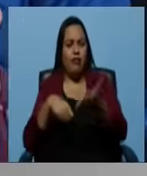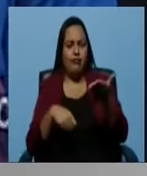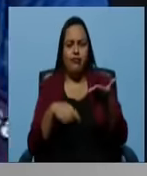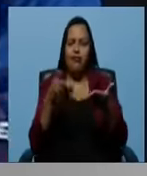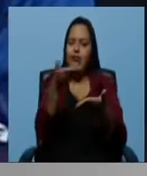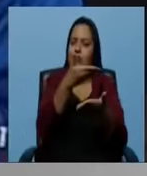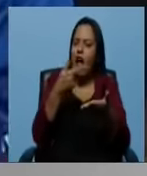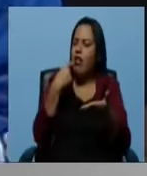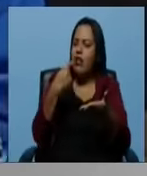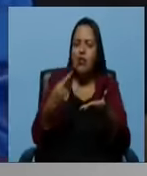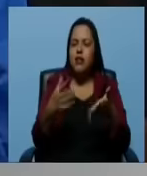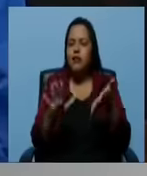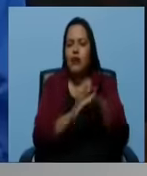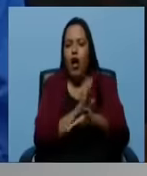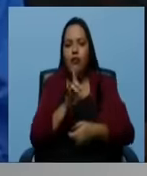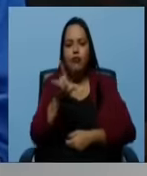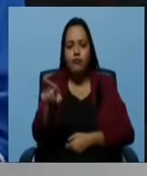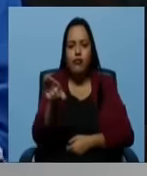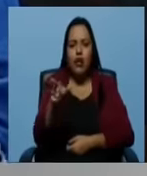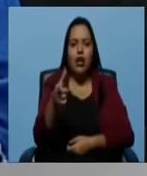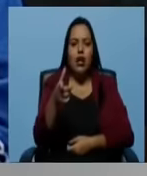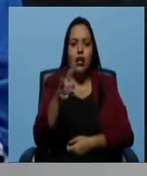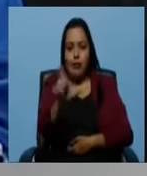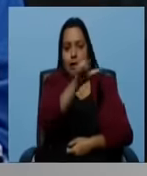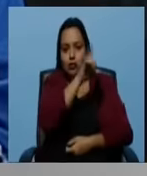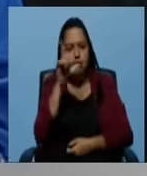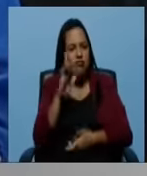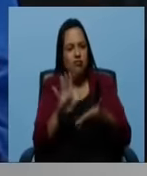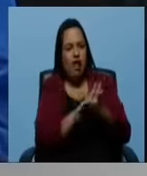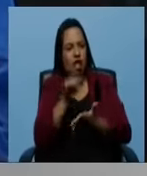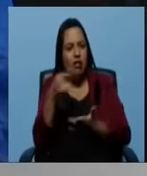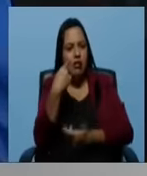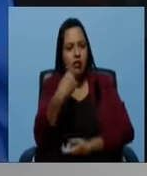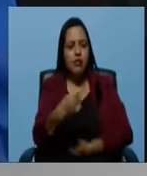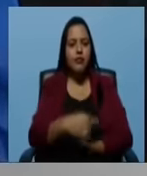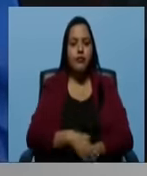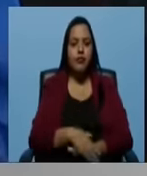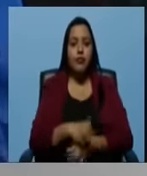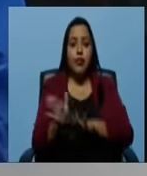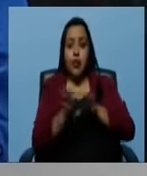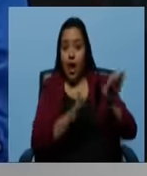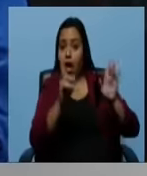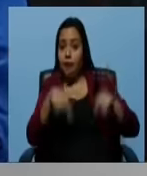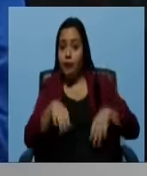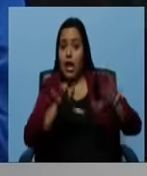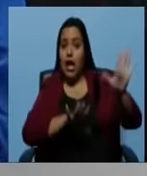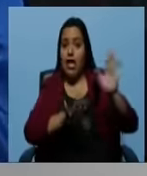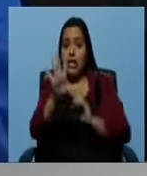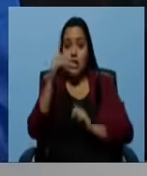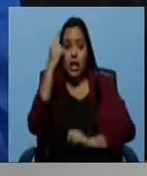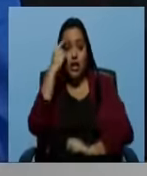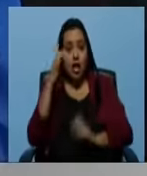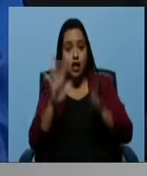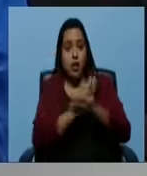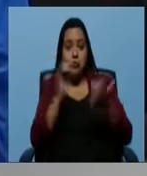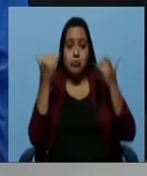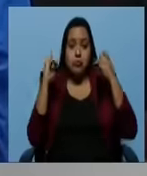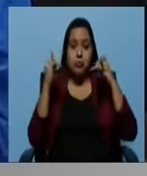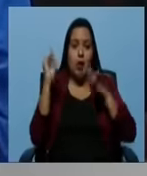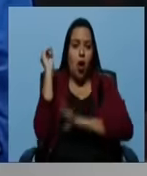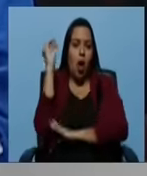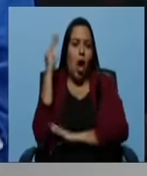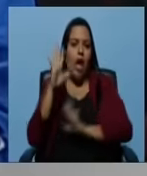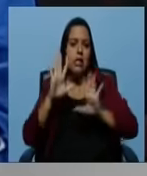que mantiene el Partido Socialista Unido de Venezuela? Por otro lado, faltan 15 días para la celebración de lo que es el Gran Congreso de las